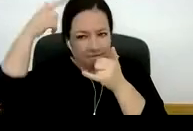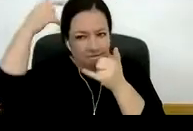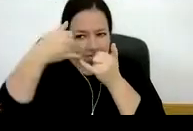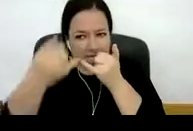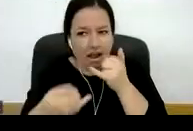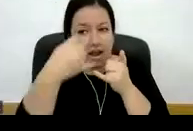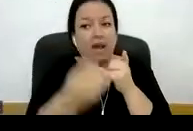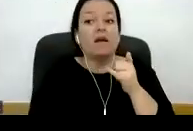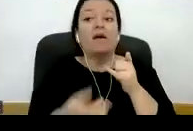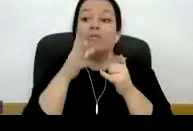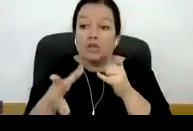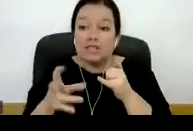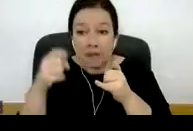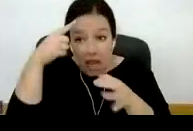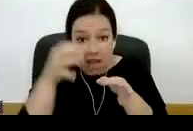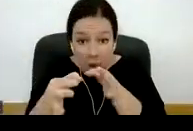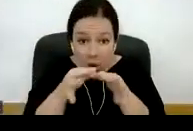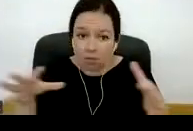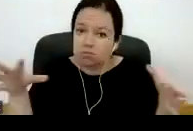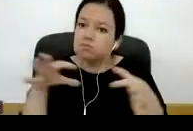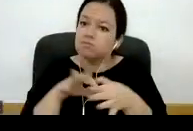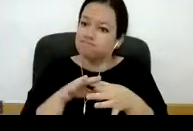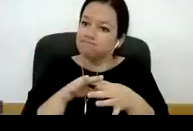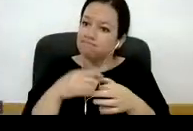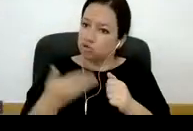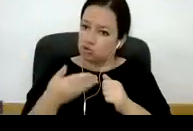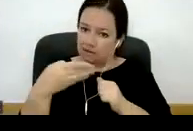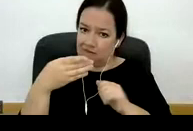todos los procesos de degeneración neuronal se van a ver